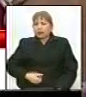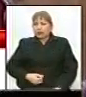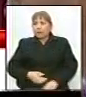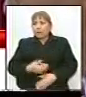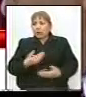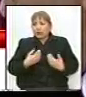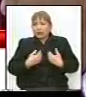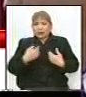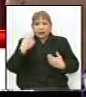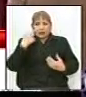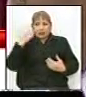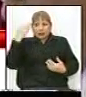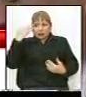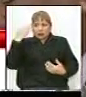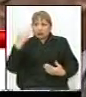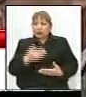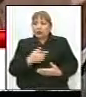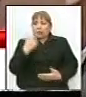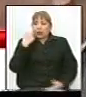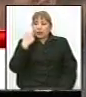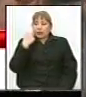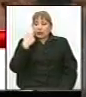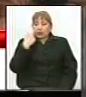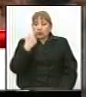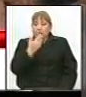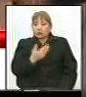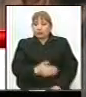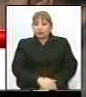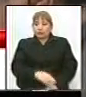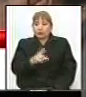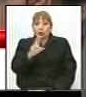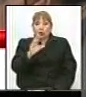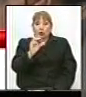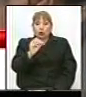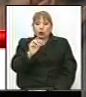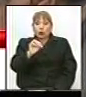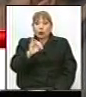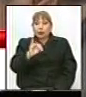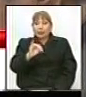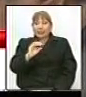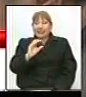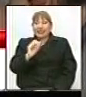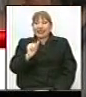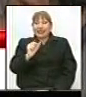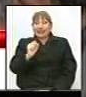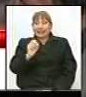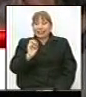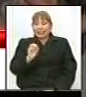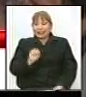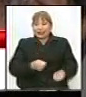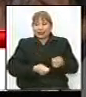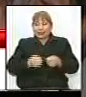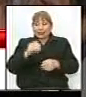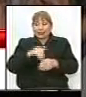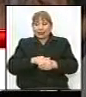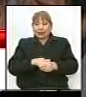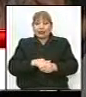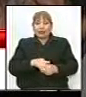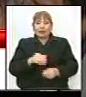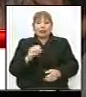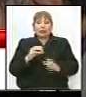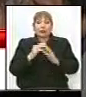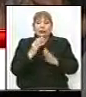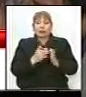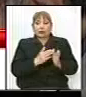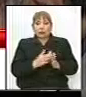se tiene conocimiento que el señor Ronnie Cáceres, gerente de gestión electoral de la Oficina Nacional de